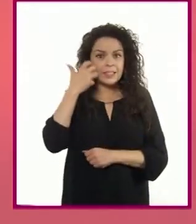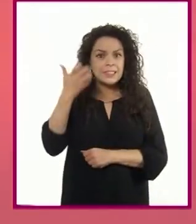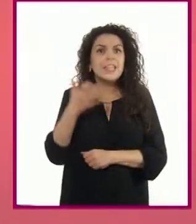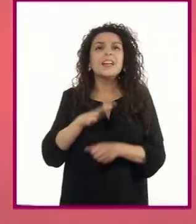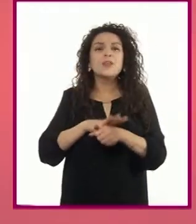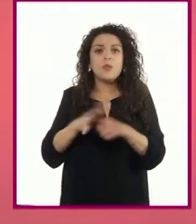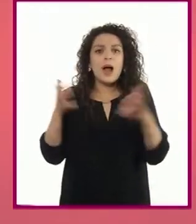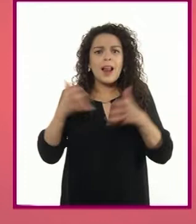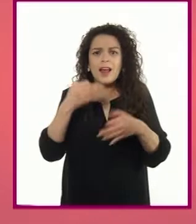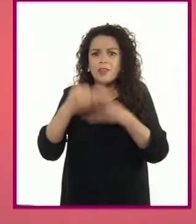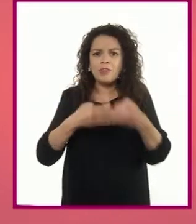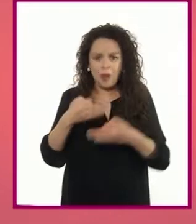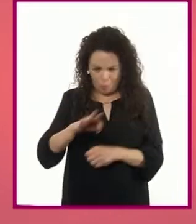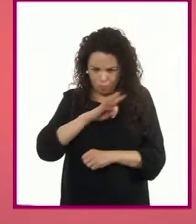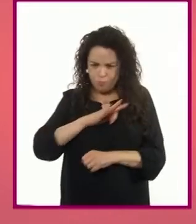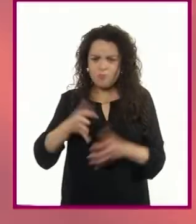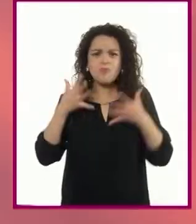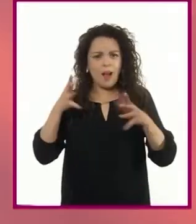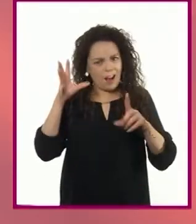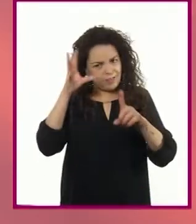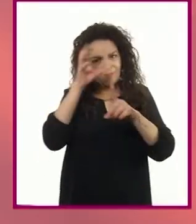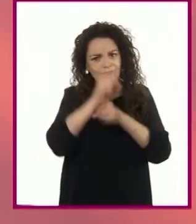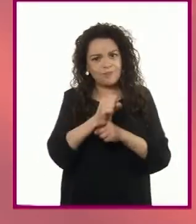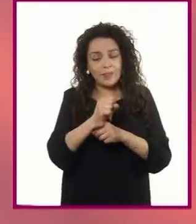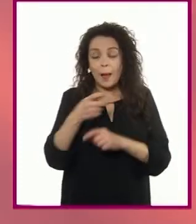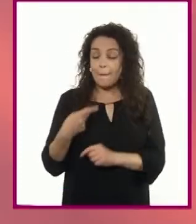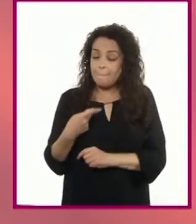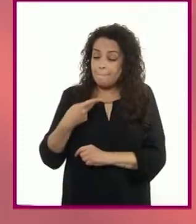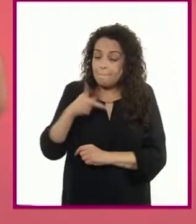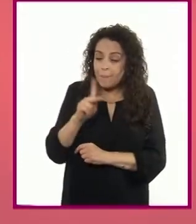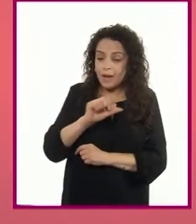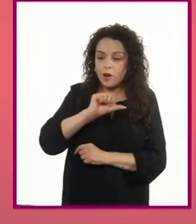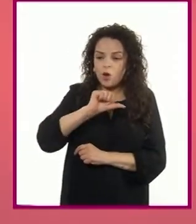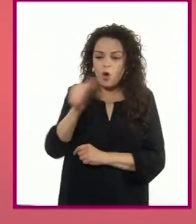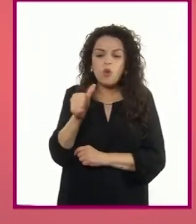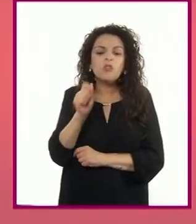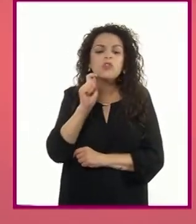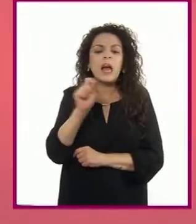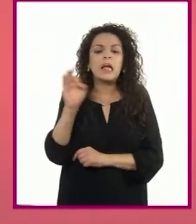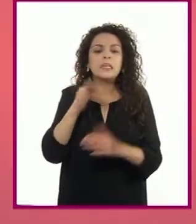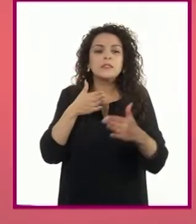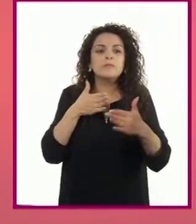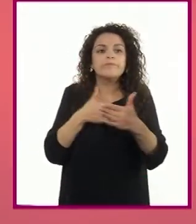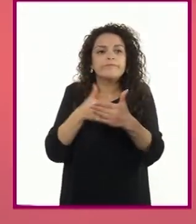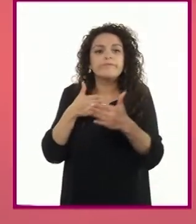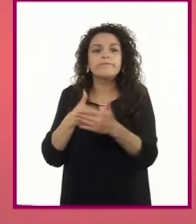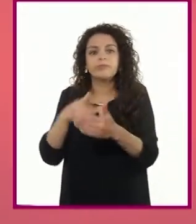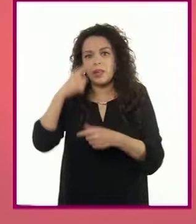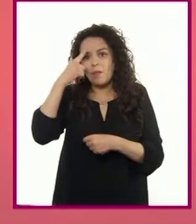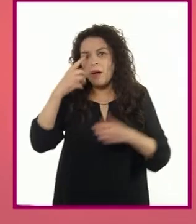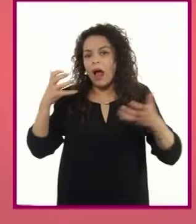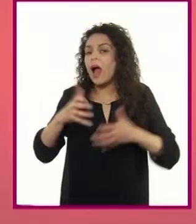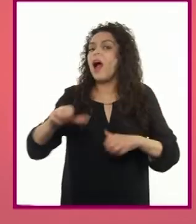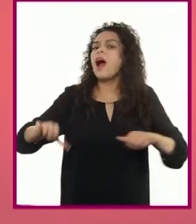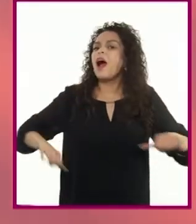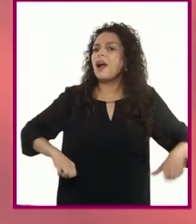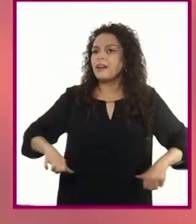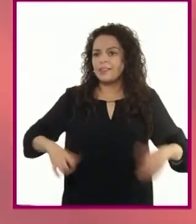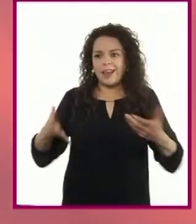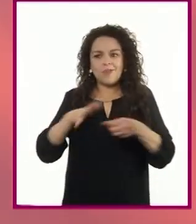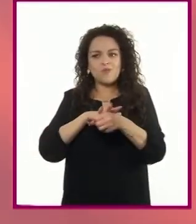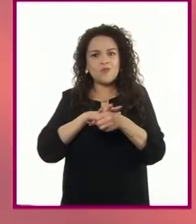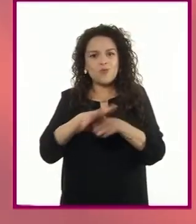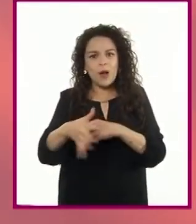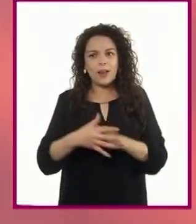proponga. Pero, ¿qué otros factores pueden limitar a una persona para realizar una actividad física? Otros